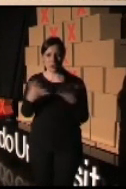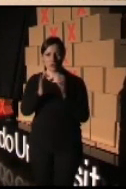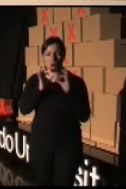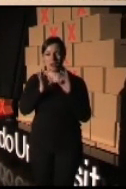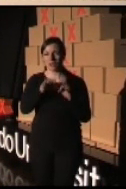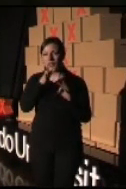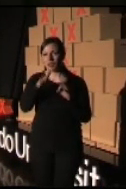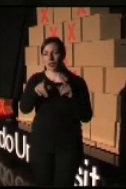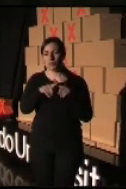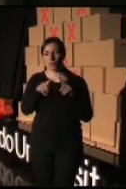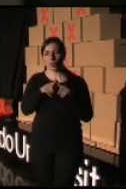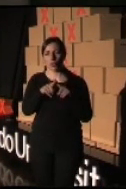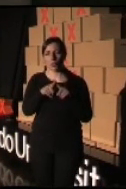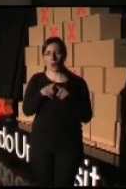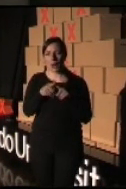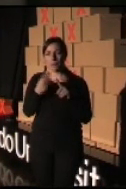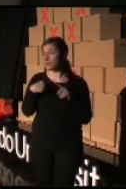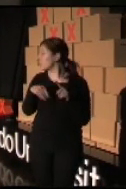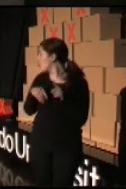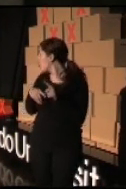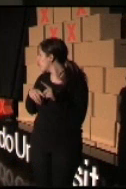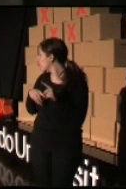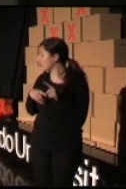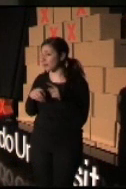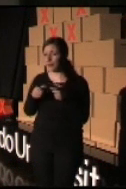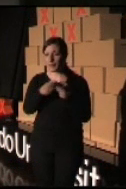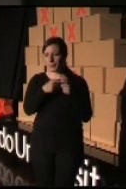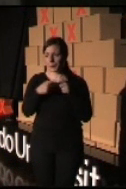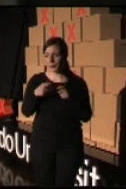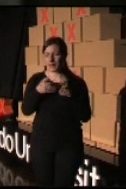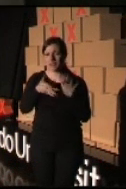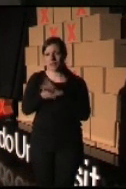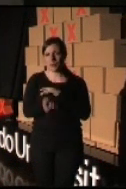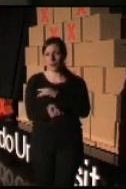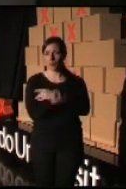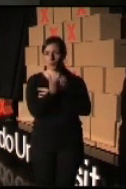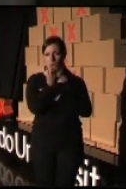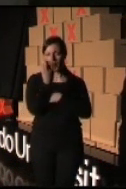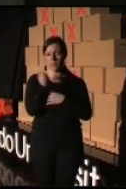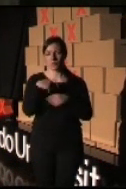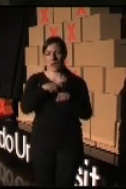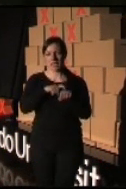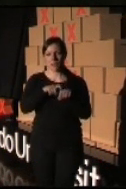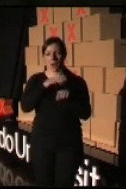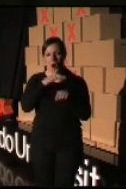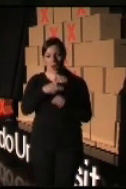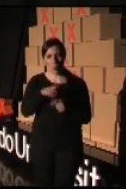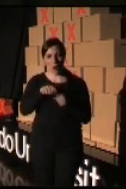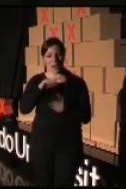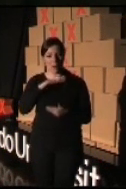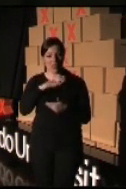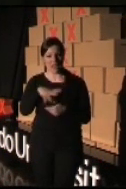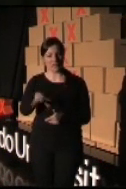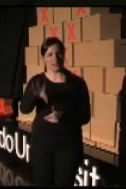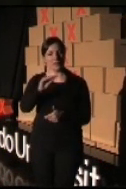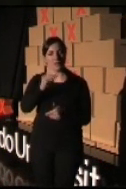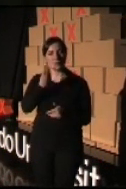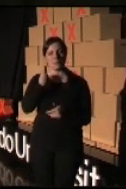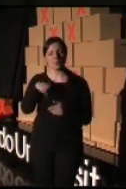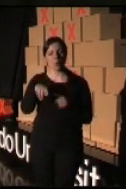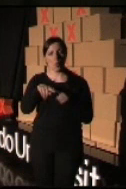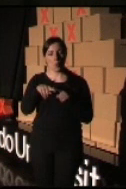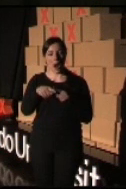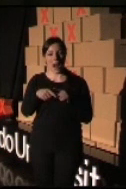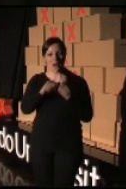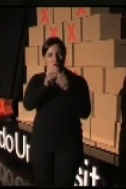más han prevalecido han dado lugar a una especie que ahora tiene la capacidad de entender cómo funciona esa estructura, ¿no?